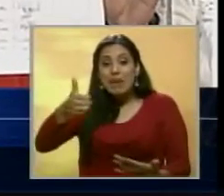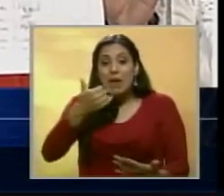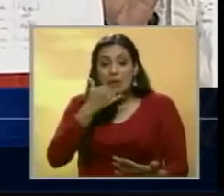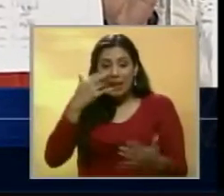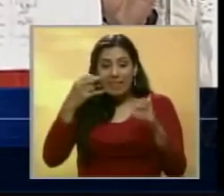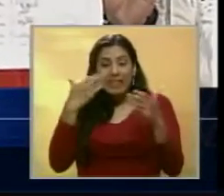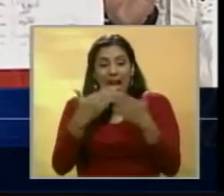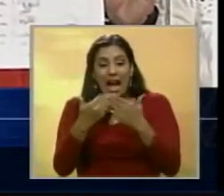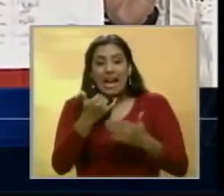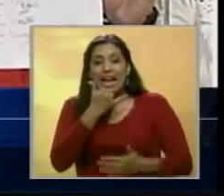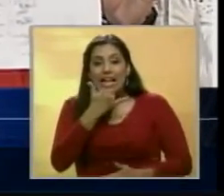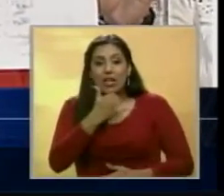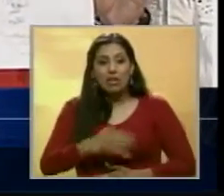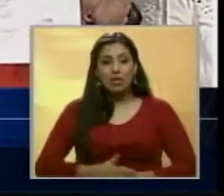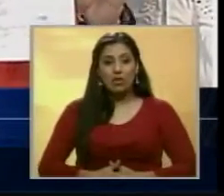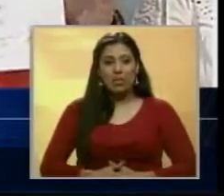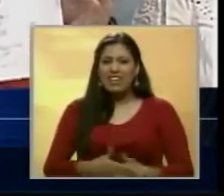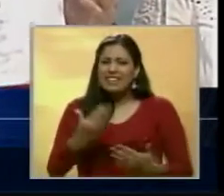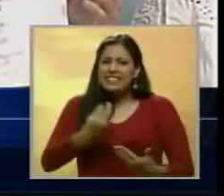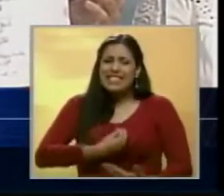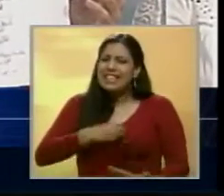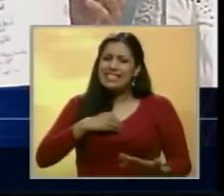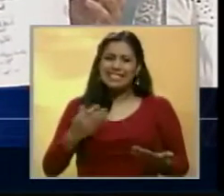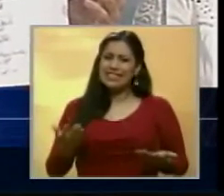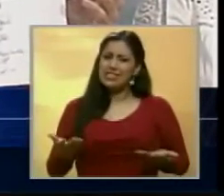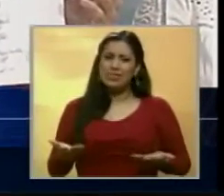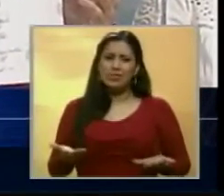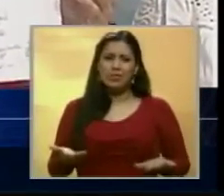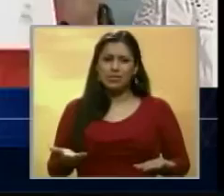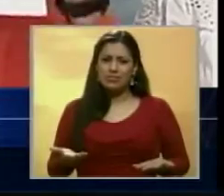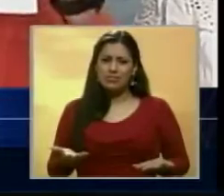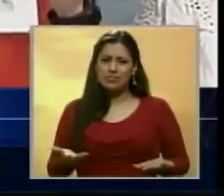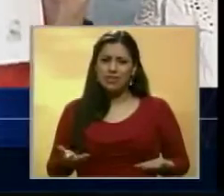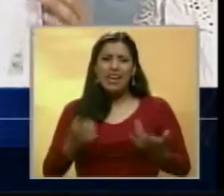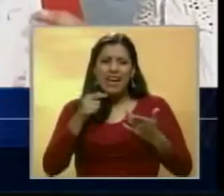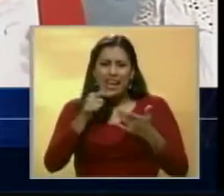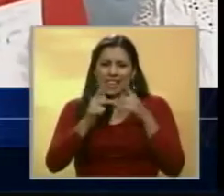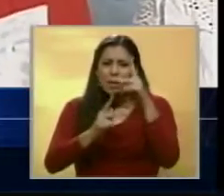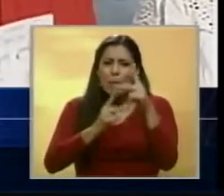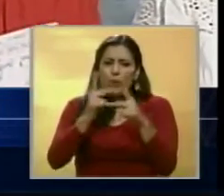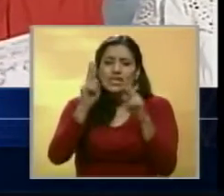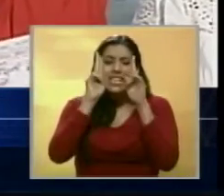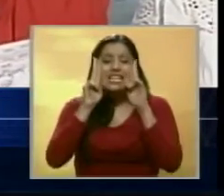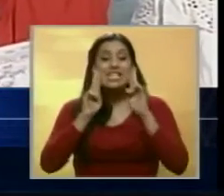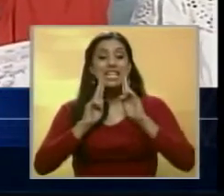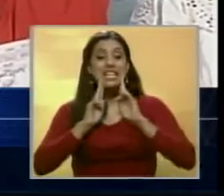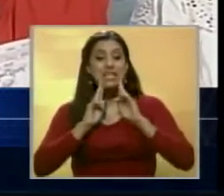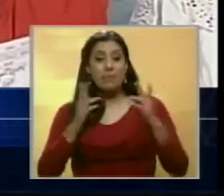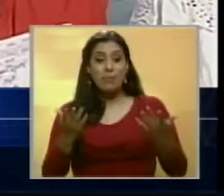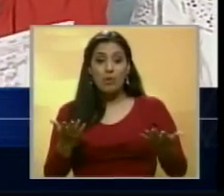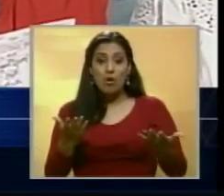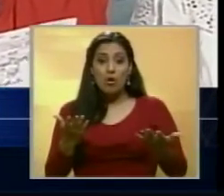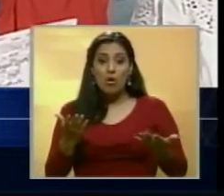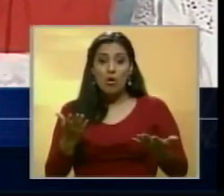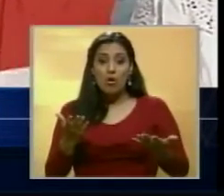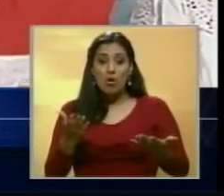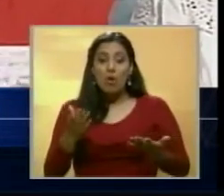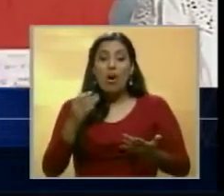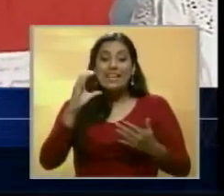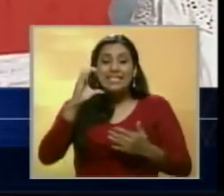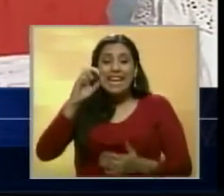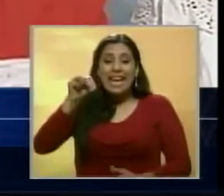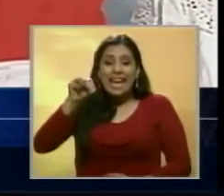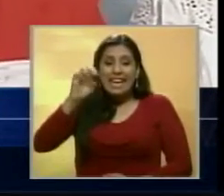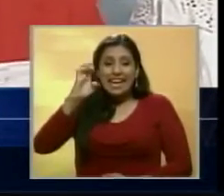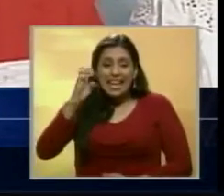error. ¿Qué es esto? Este es un proceso transparente. El